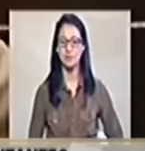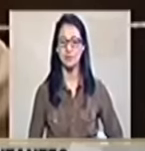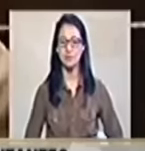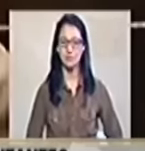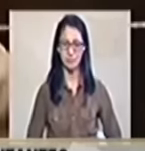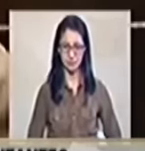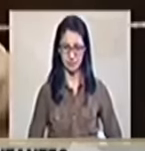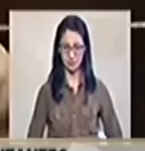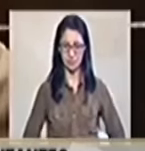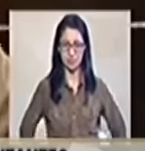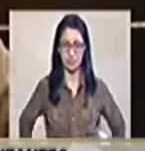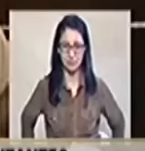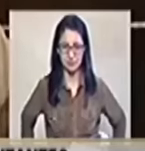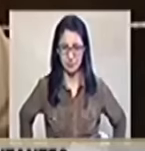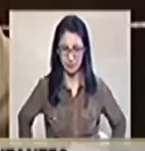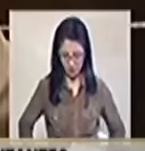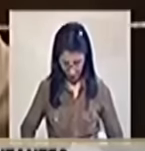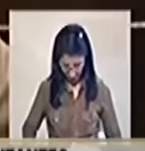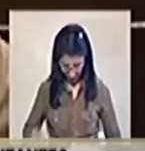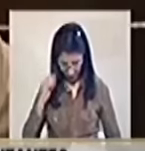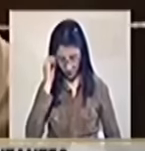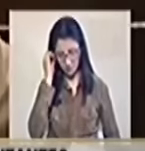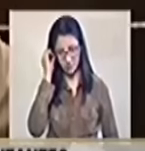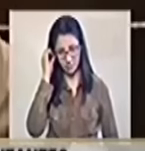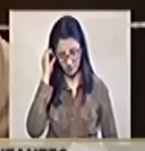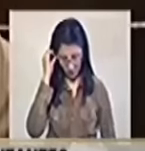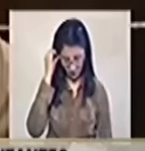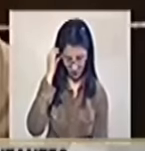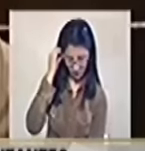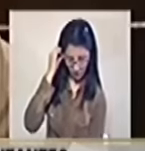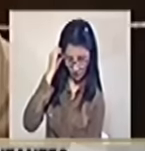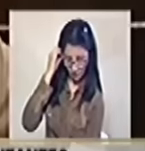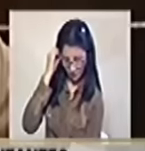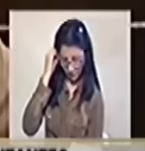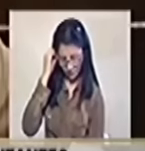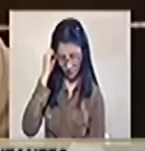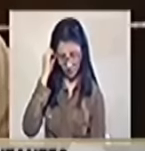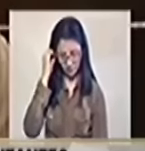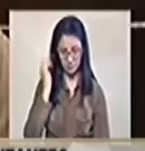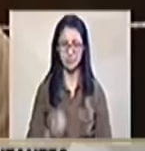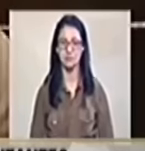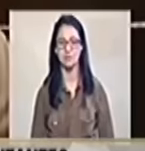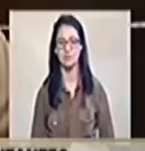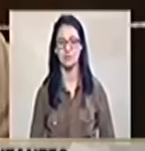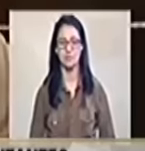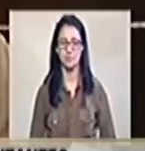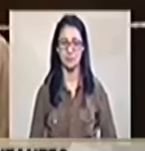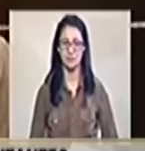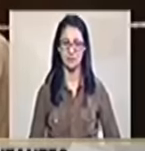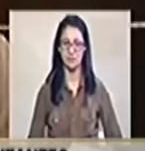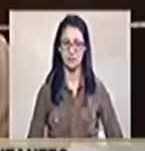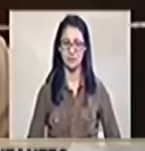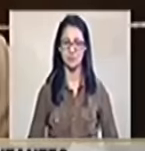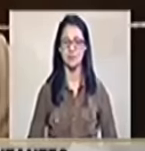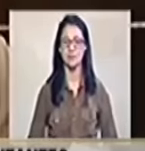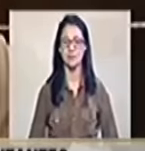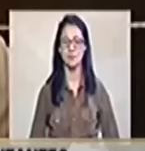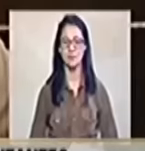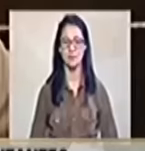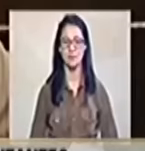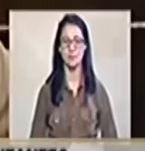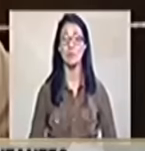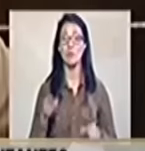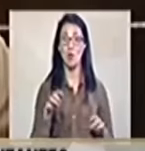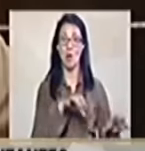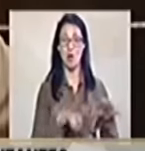estén cometiendo prevaricato. No lo están. El prevaricato es esencialmente doloso. El servidor público tiene conciencia de que el